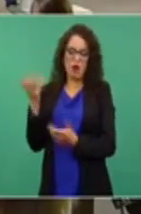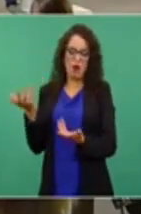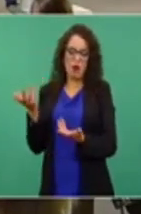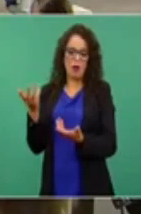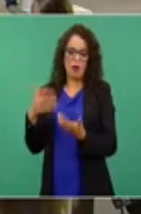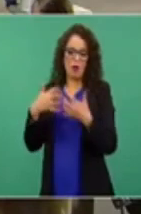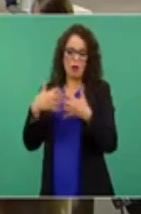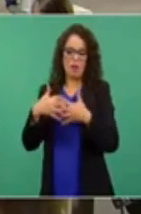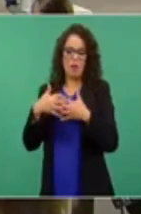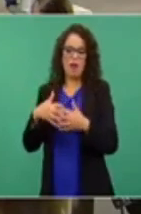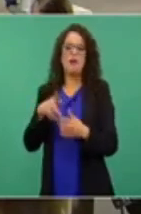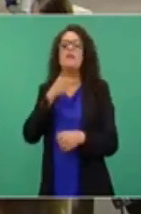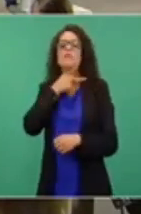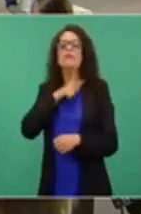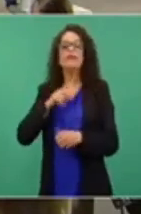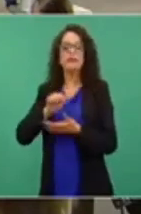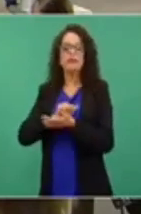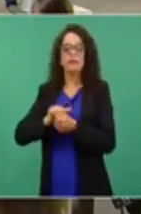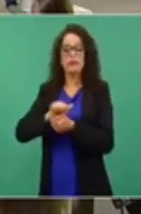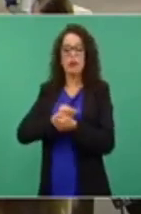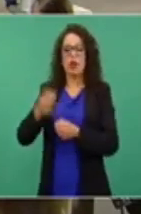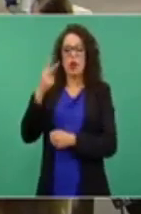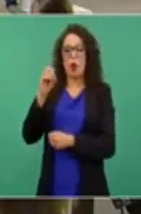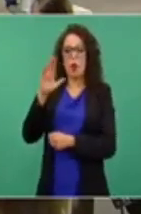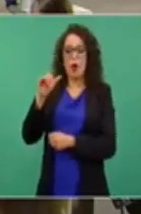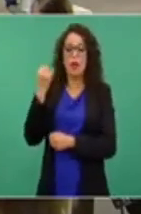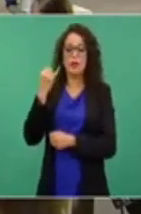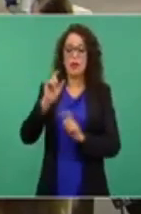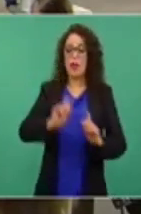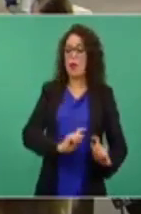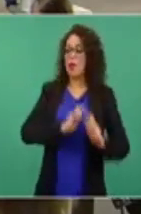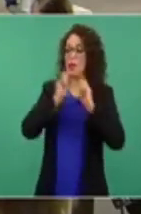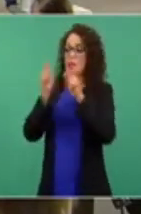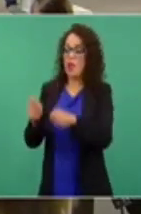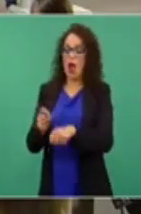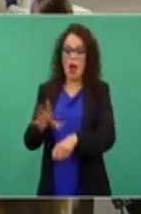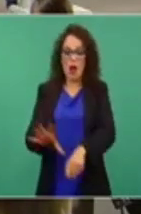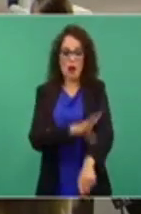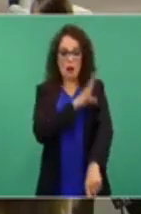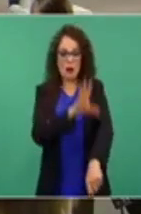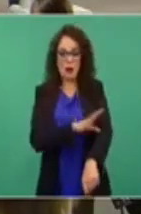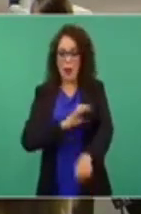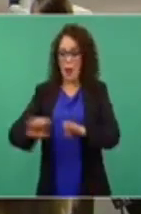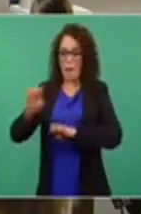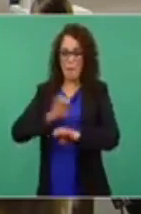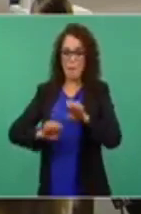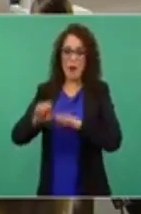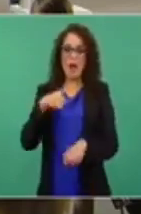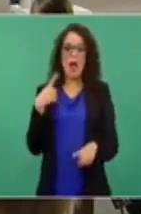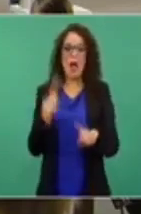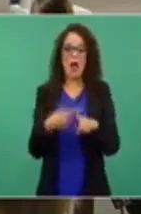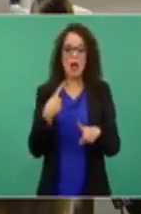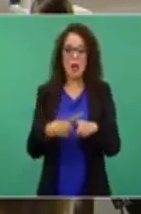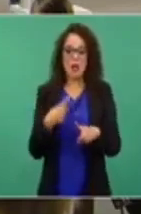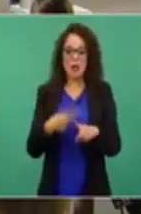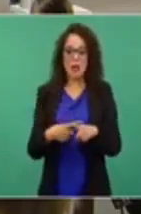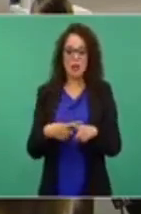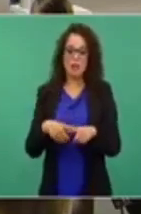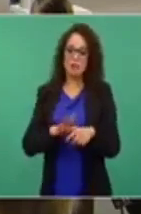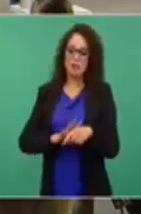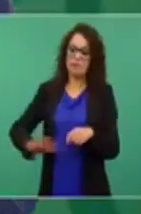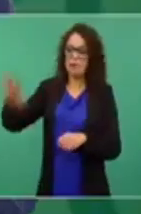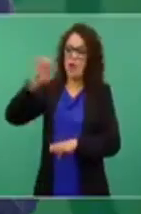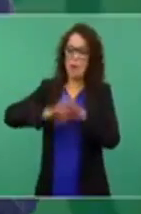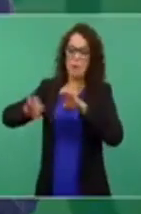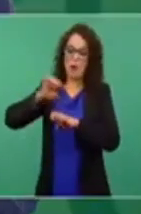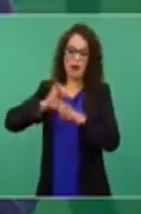aceptar, y que le entreguemos la industria eléctrica sí. a los buitres de Sí, del mundo. pues eso es con lo